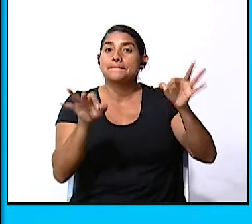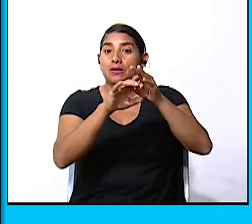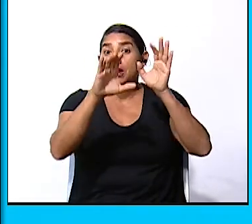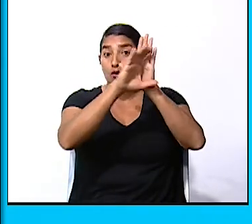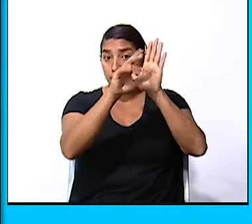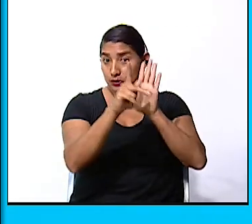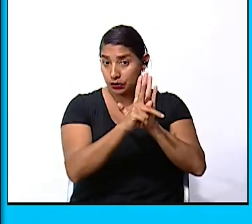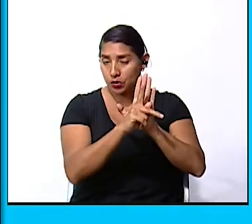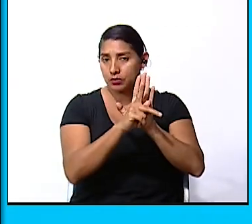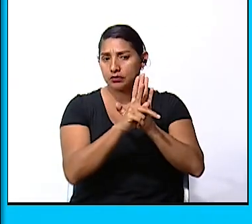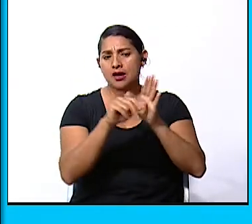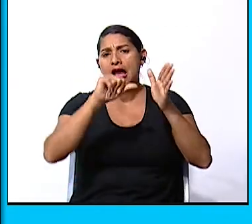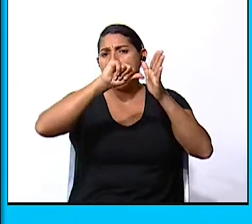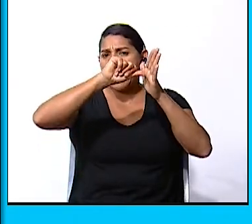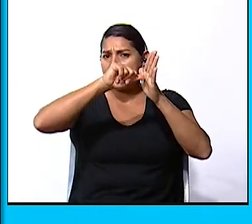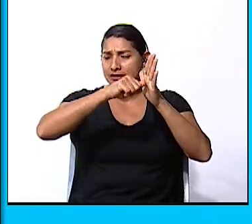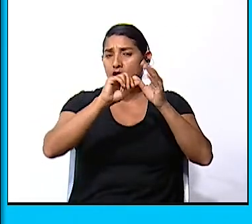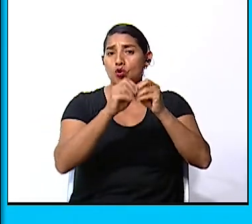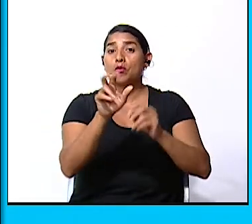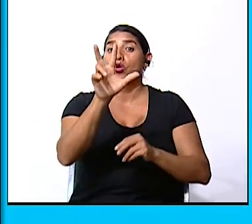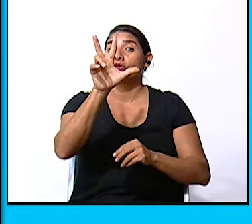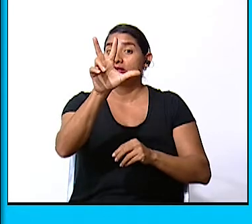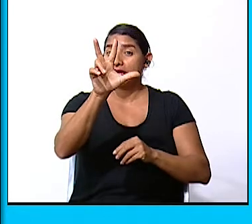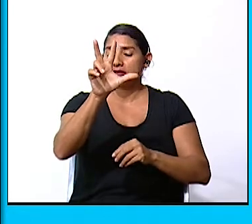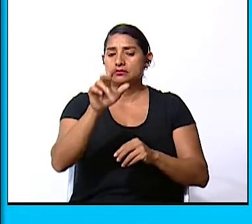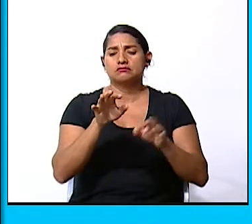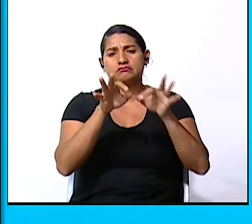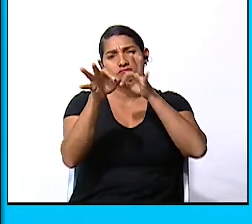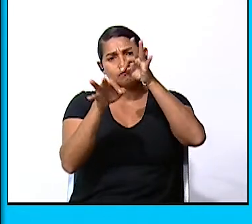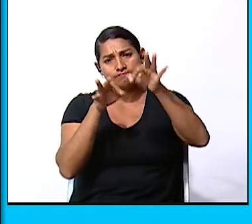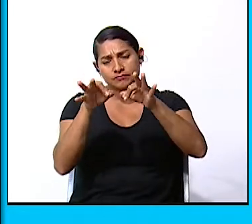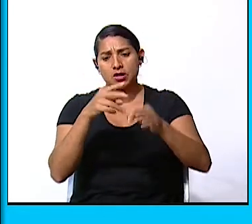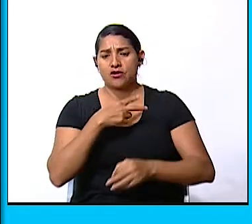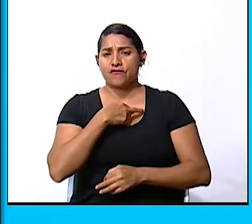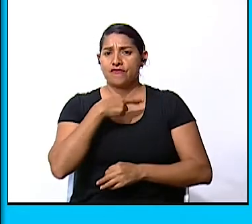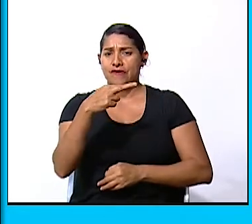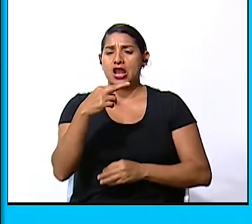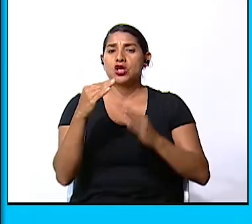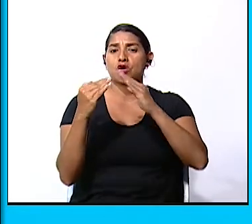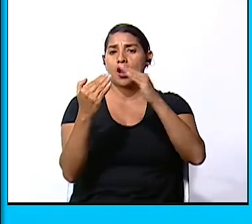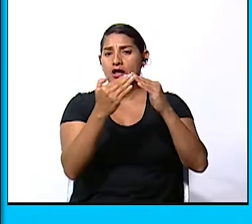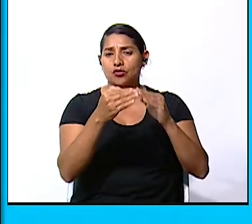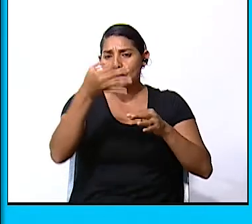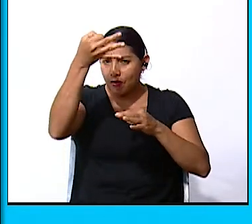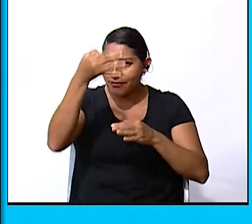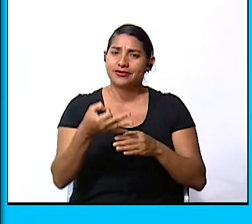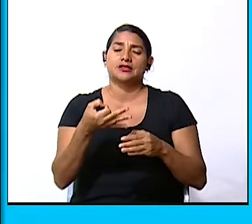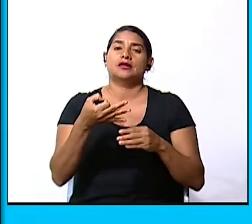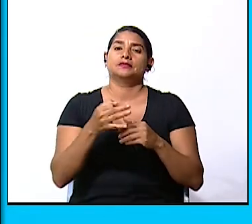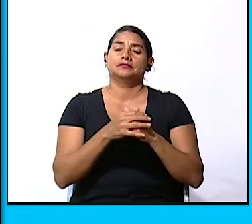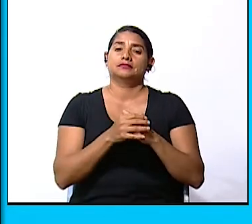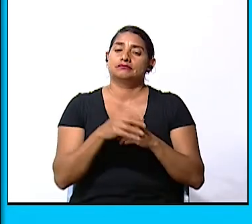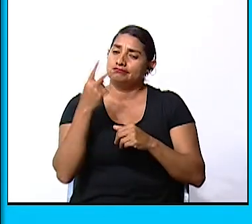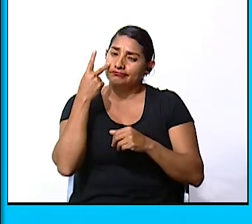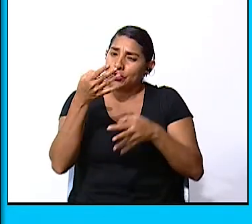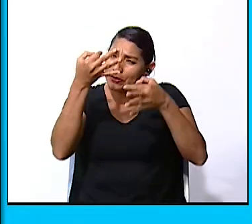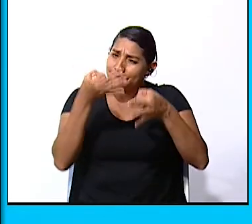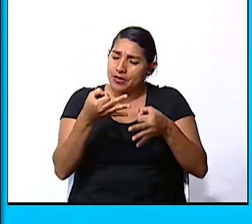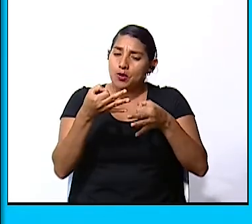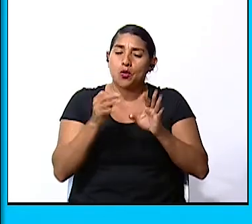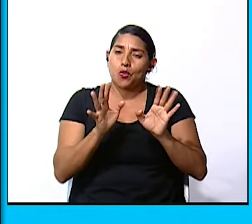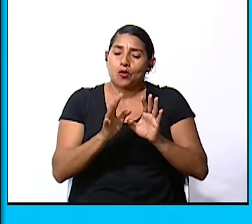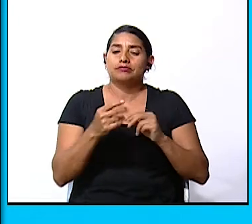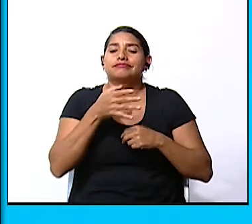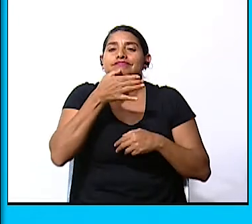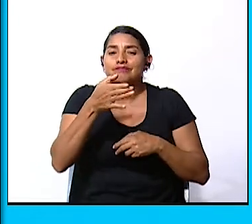constitución. El artículo número 3 establece la religión católica como la religión oficial. Aunque no la establecen firme, sí